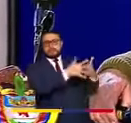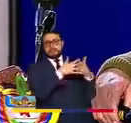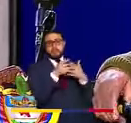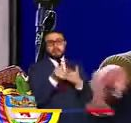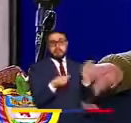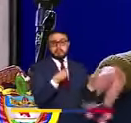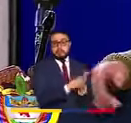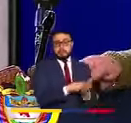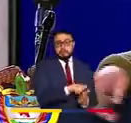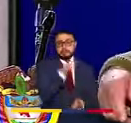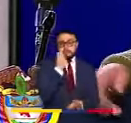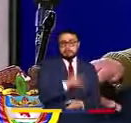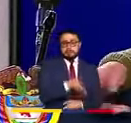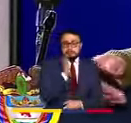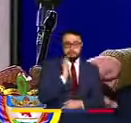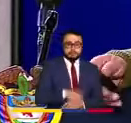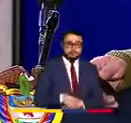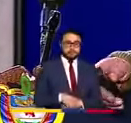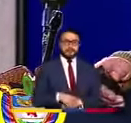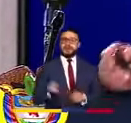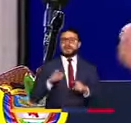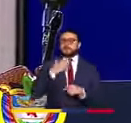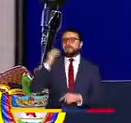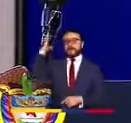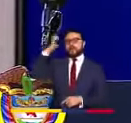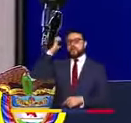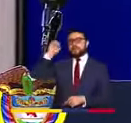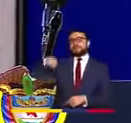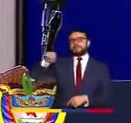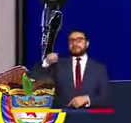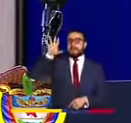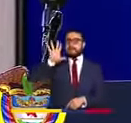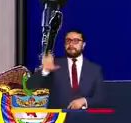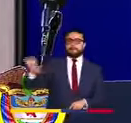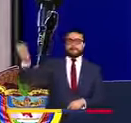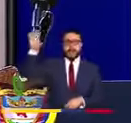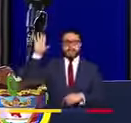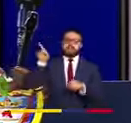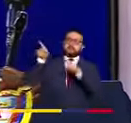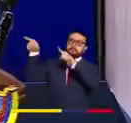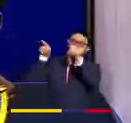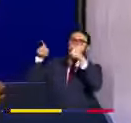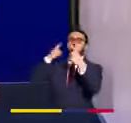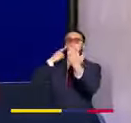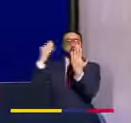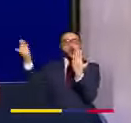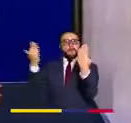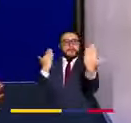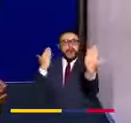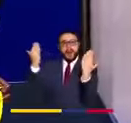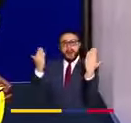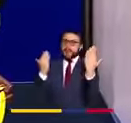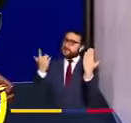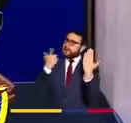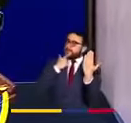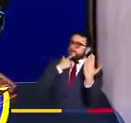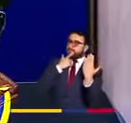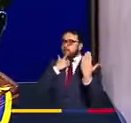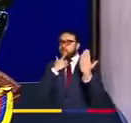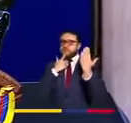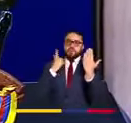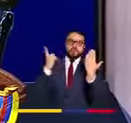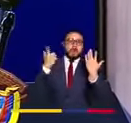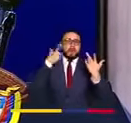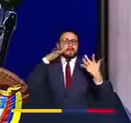costosísimo, sino un país europeo que nos podamos comparar para saber qué lejos estamos de